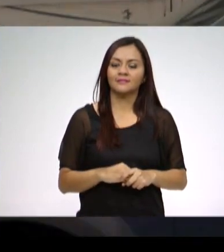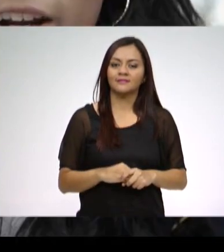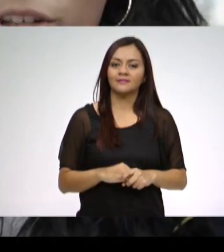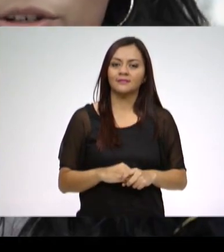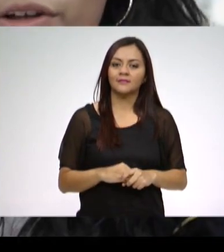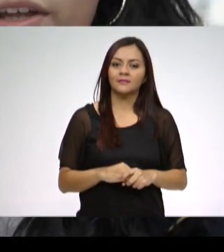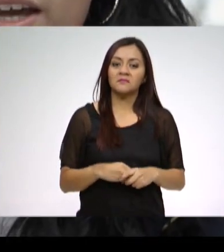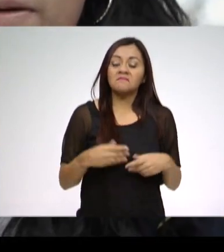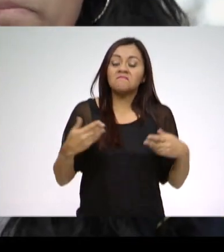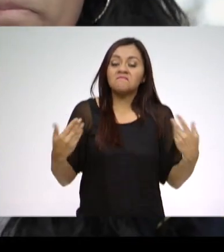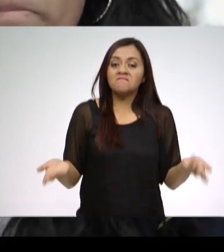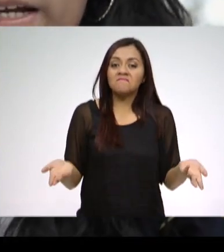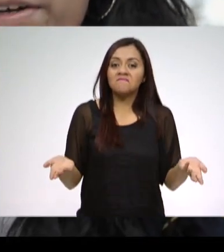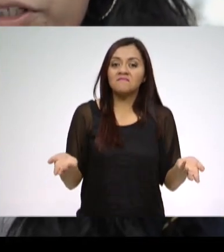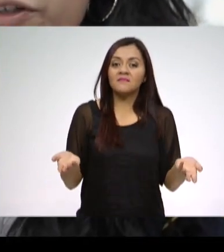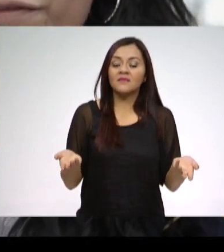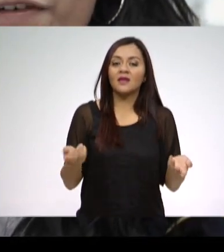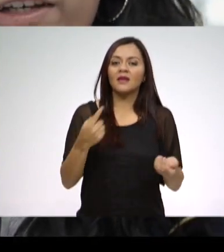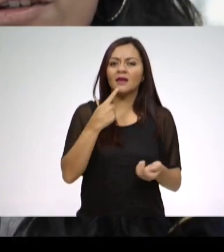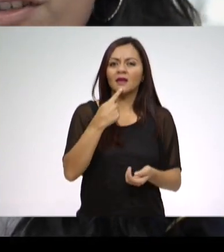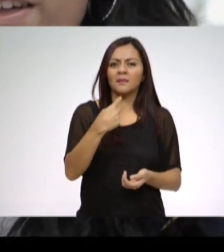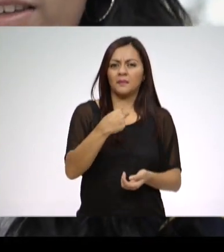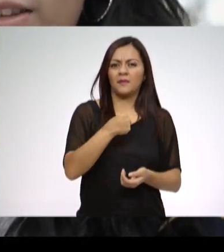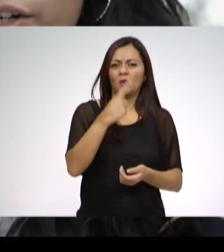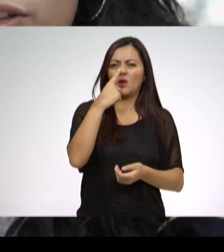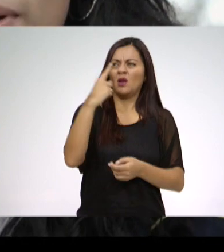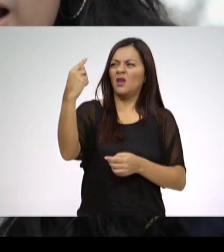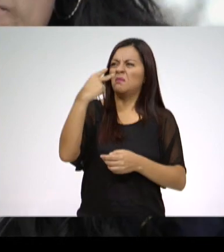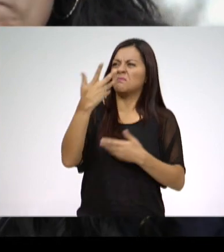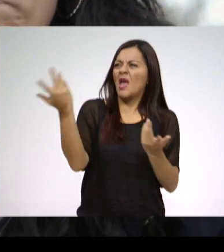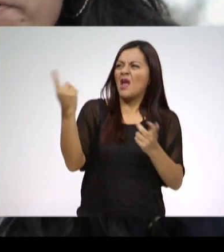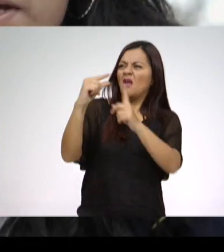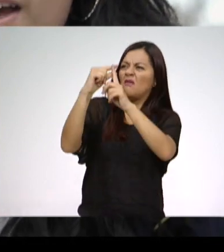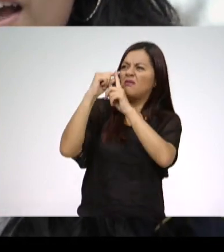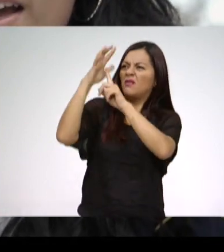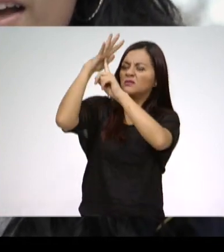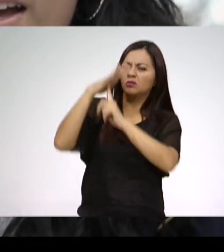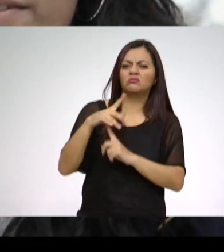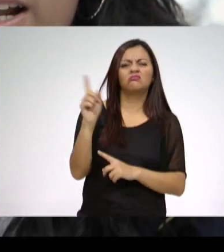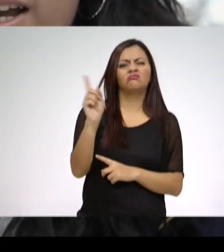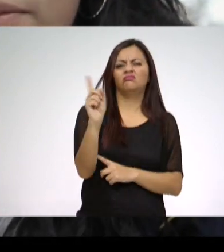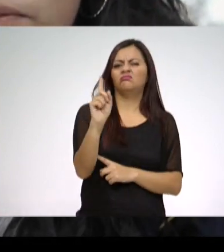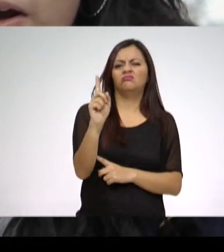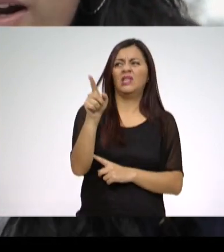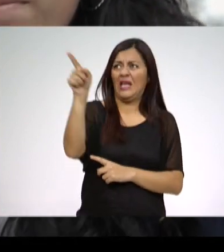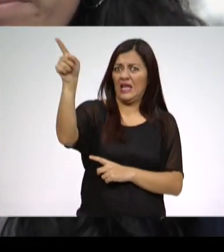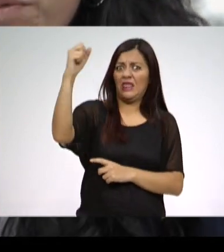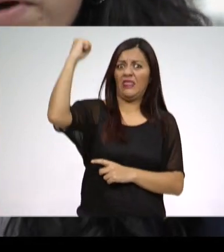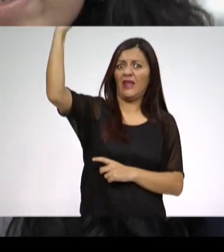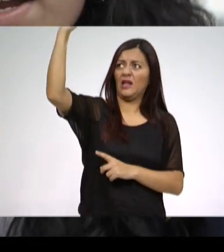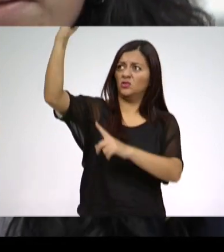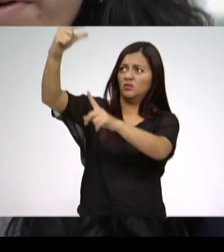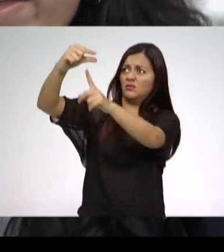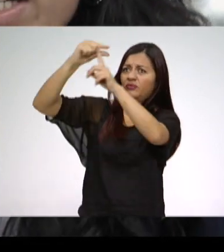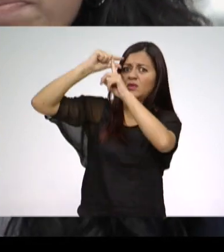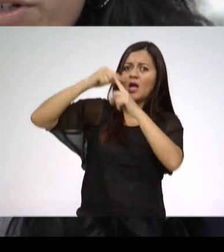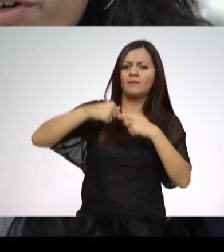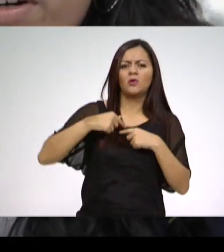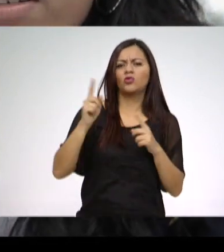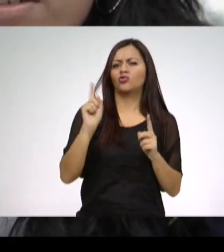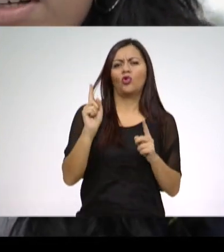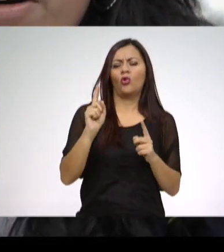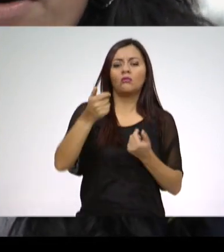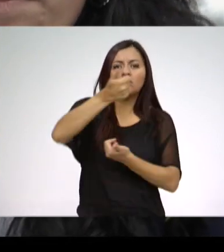Nadie tiene derecho de ver nuestros defectos ni de tratarnos mal, porque al fin y al cabo igual tú puedes ser una de